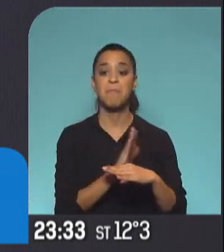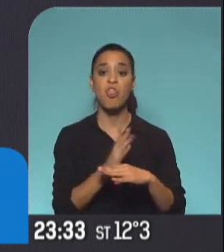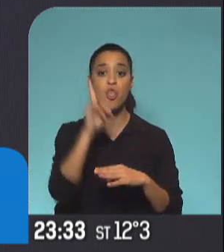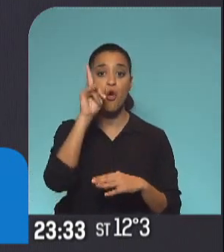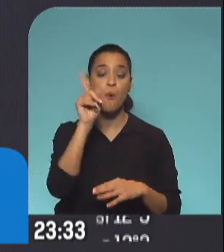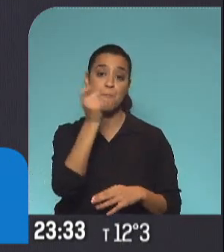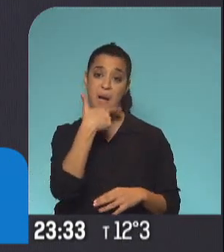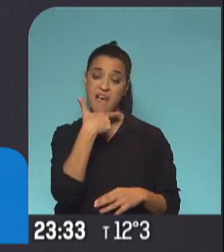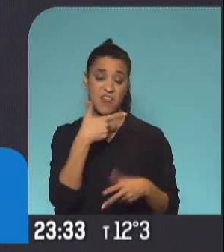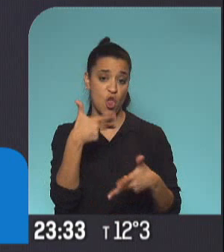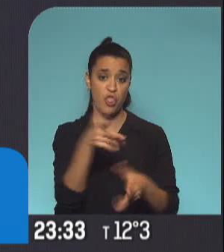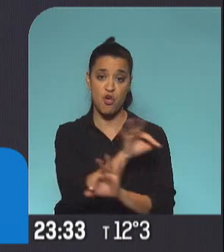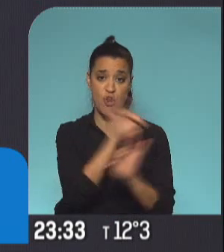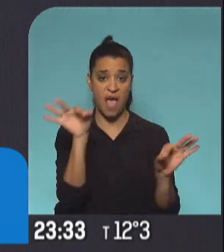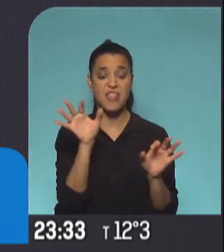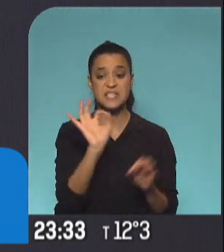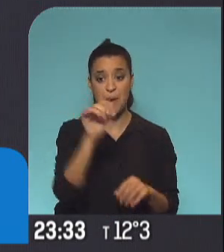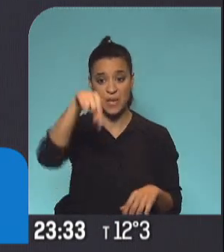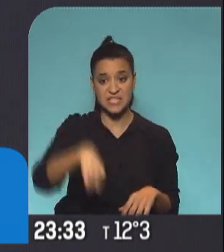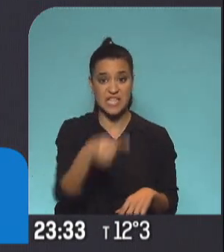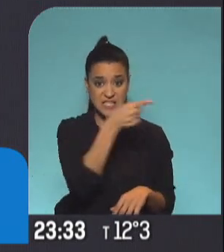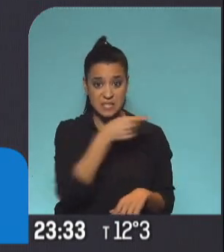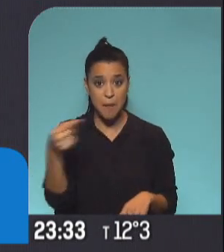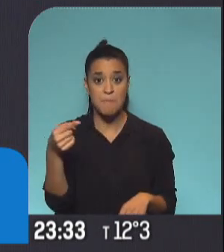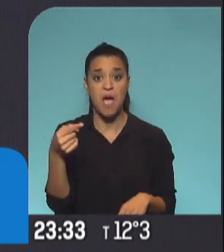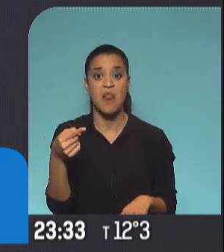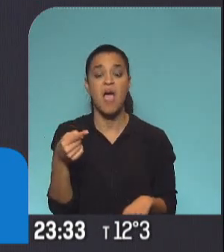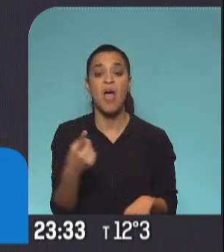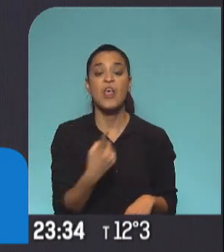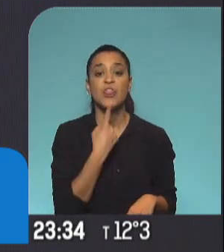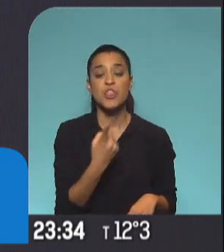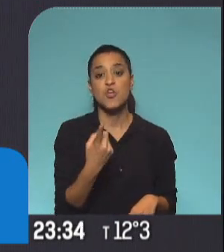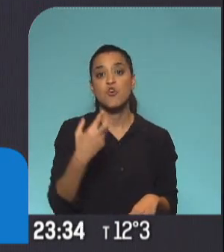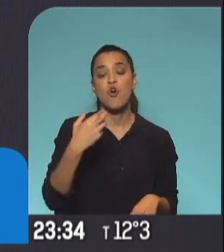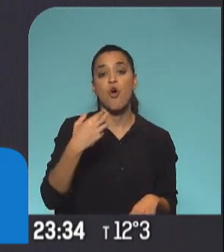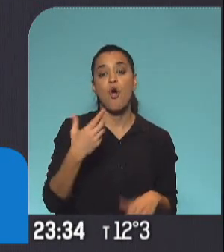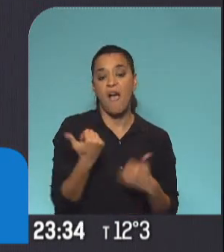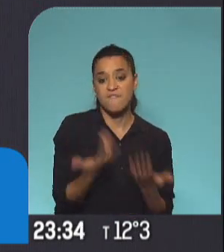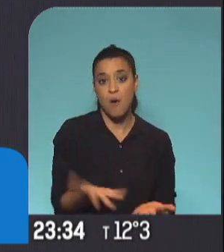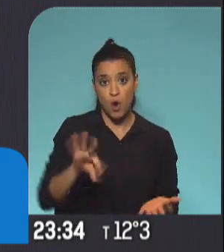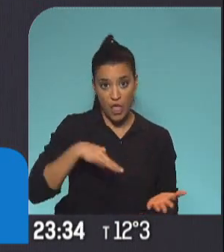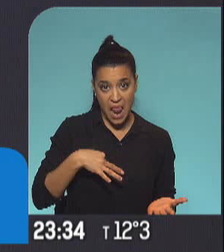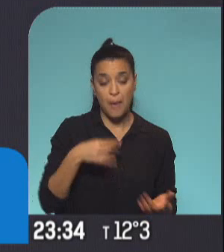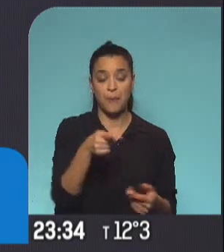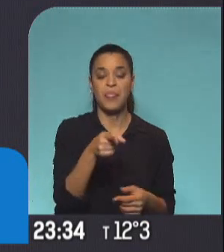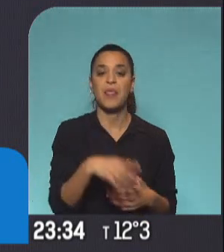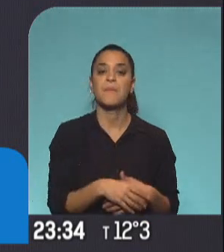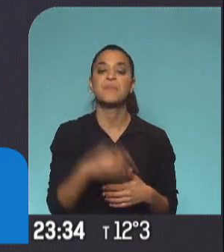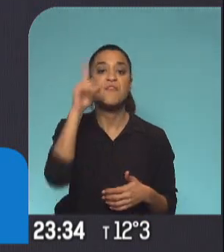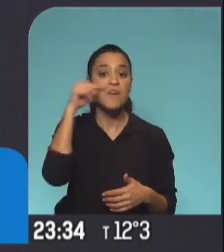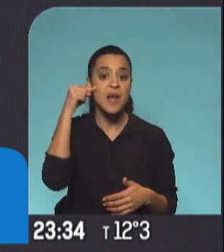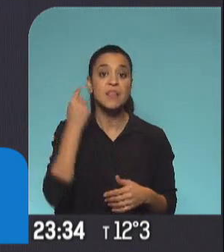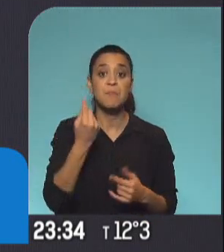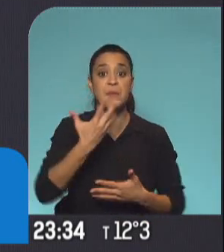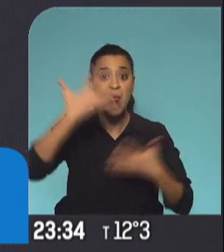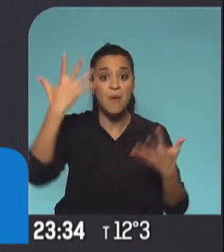Macri no diciendo nada, si bien sabemos esta semana que se pronunció como pro vida y Alberto Fernández como primera